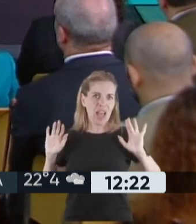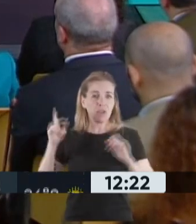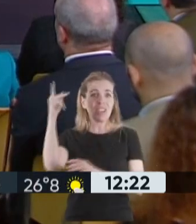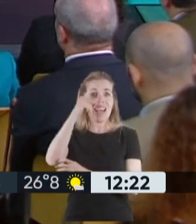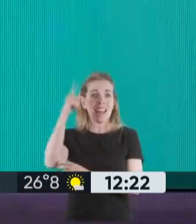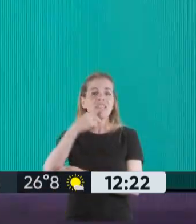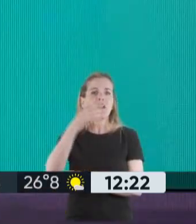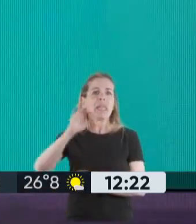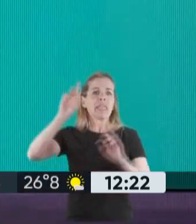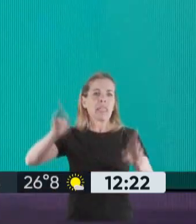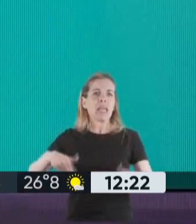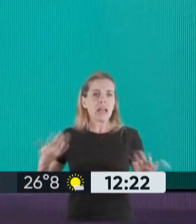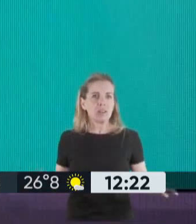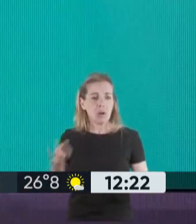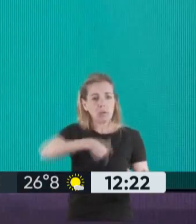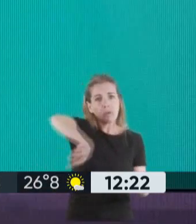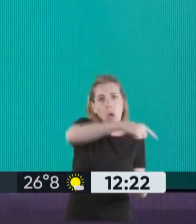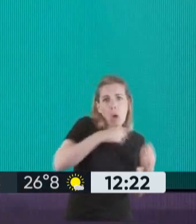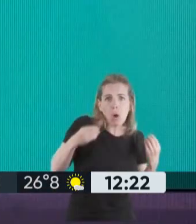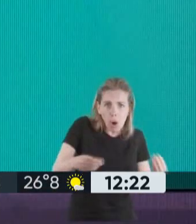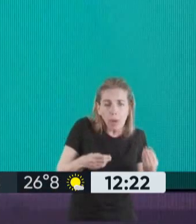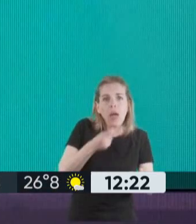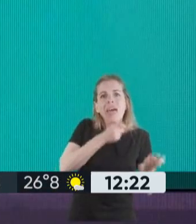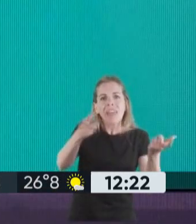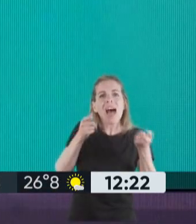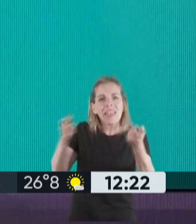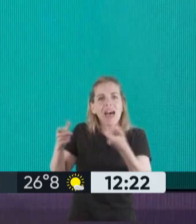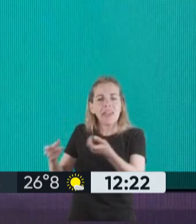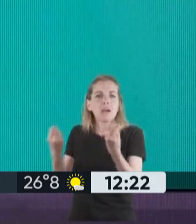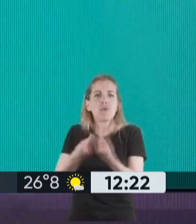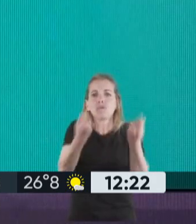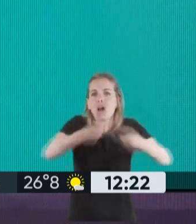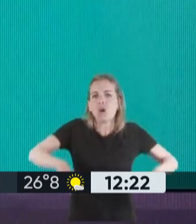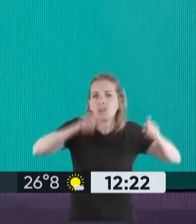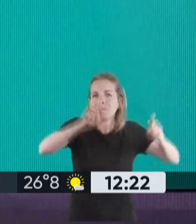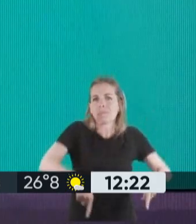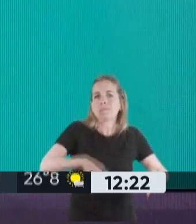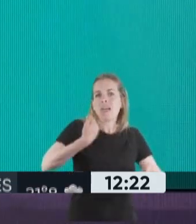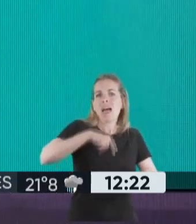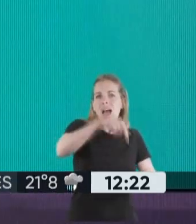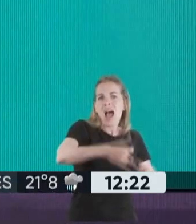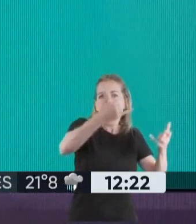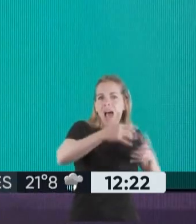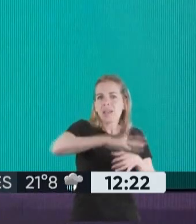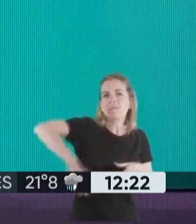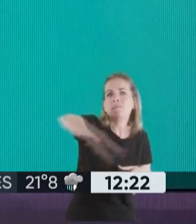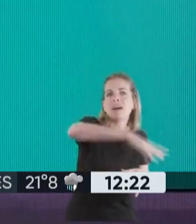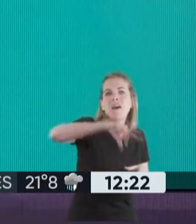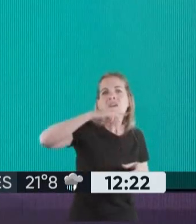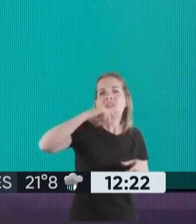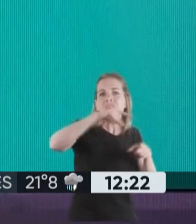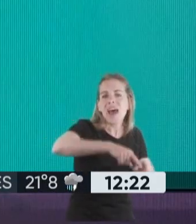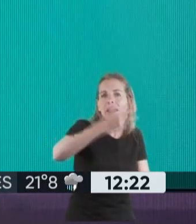decía nosotros somos acreedores. ¿Por qué somos acreedores? Porque tenemos todos esos espacios verdes